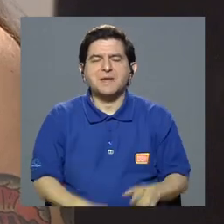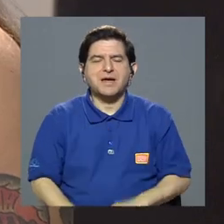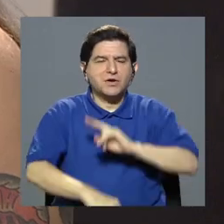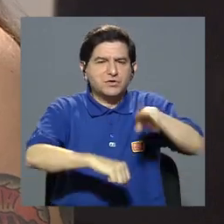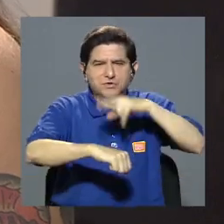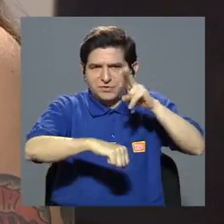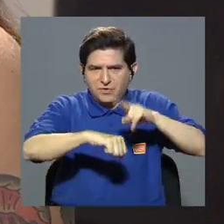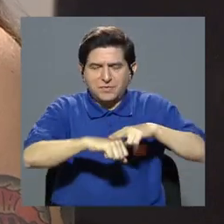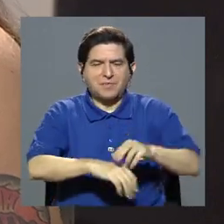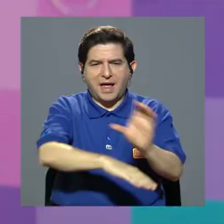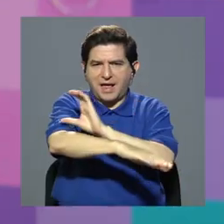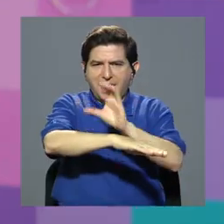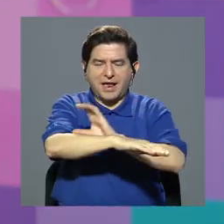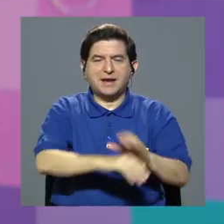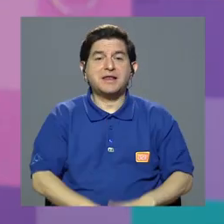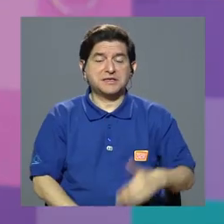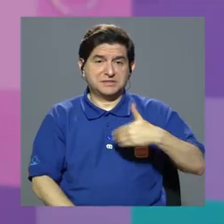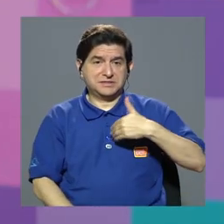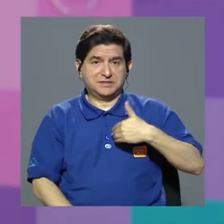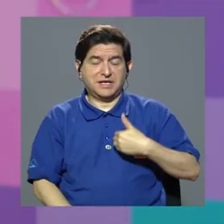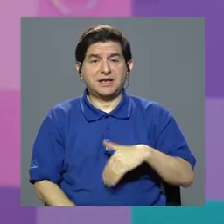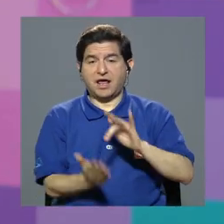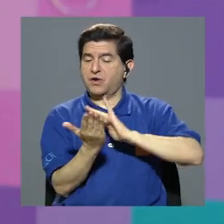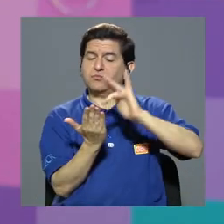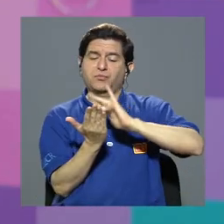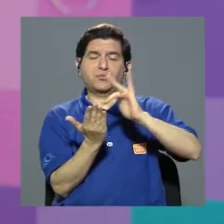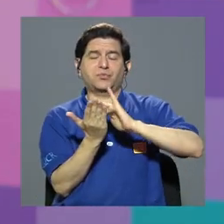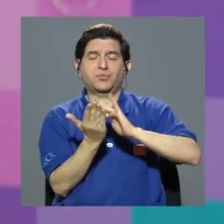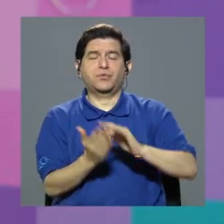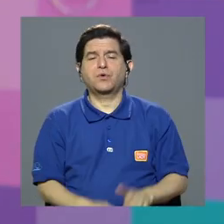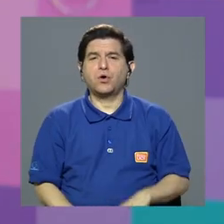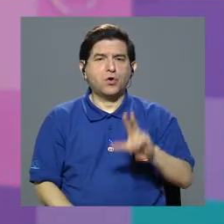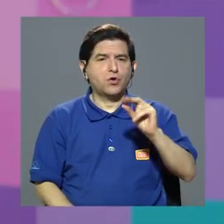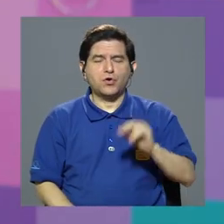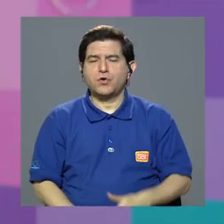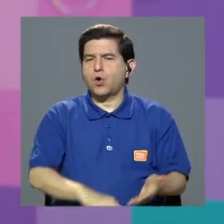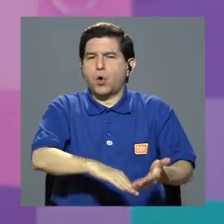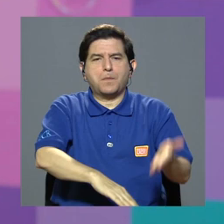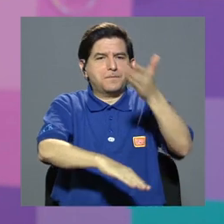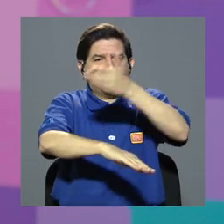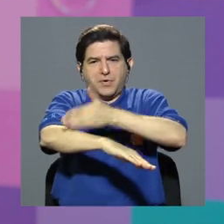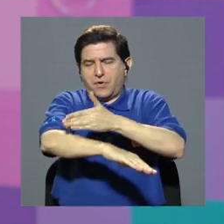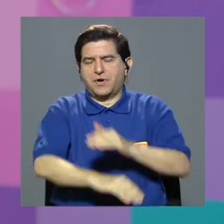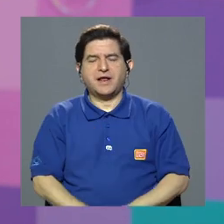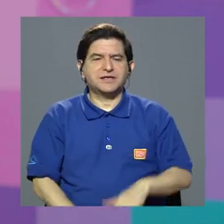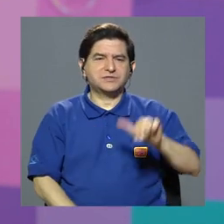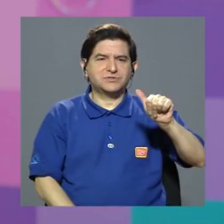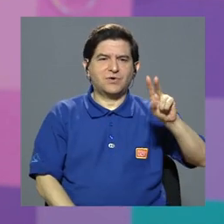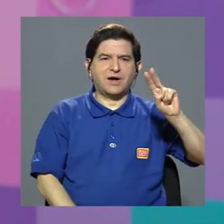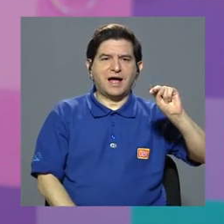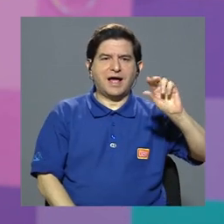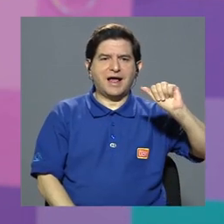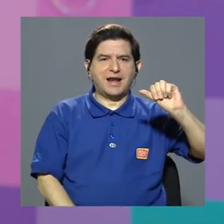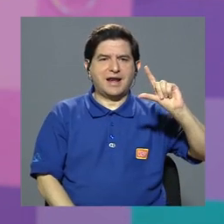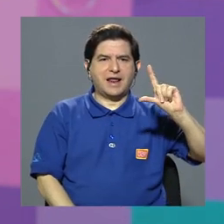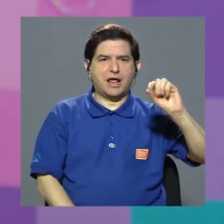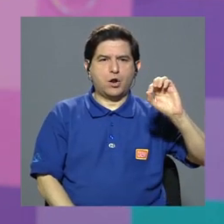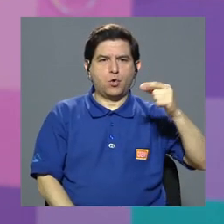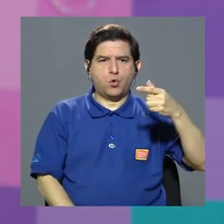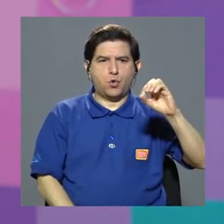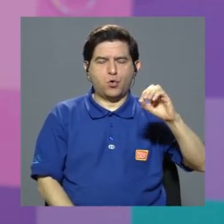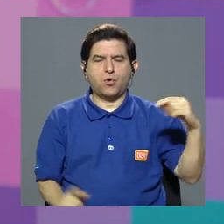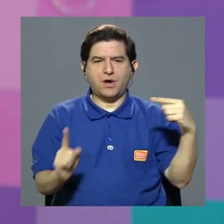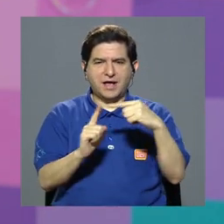digitales estos son los chicos que tuvieron su primer celular fue un smartphone verdad sean no tuvieron un salto de lo análogo a lo digital no tienen un